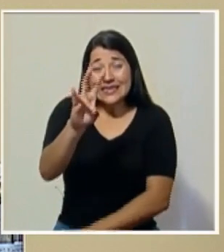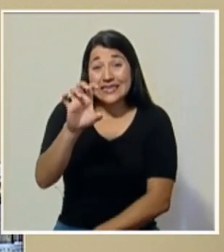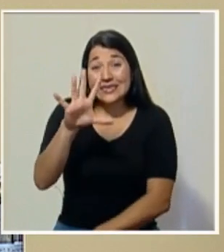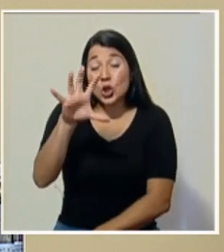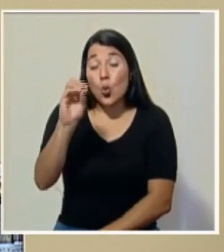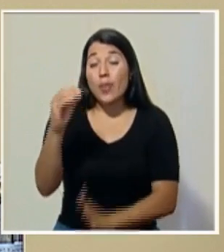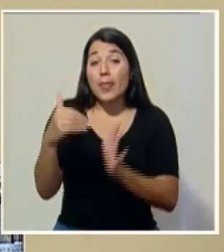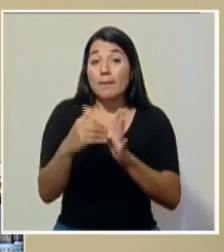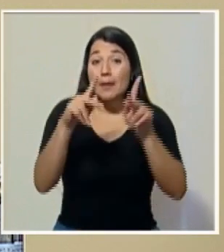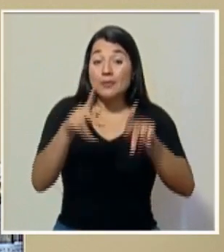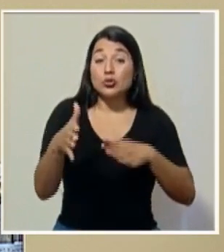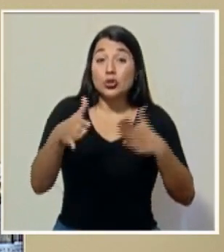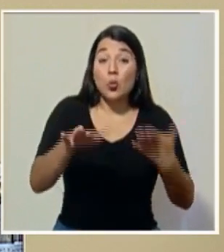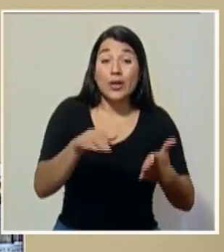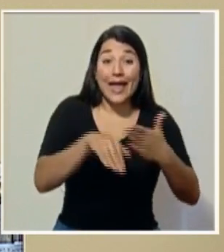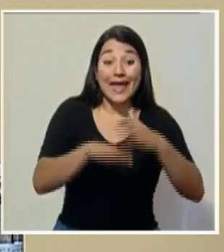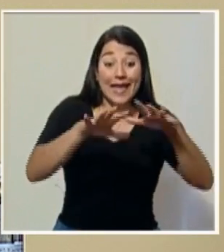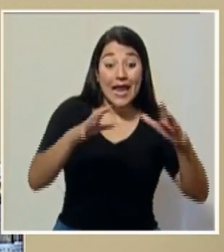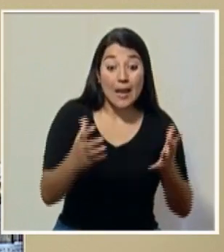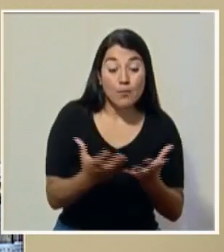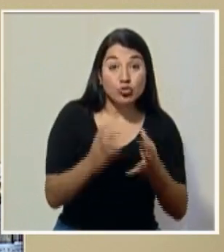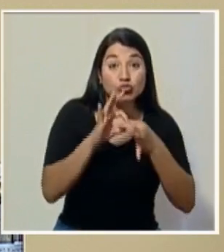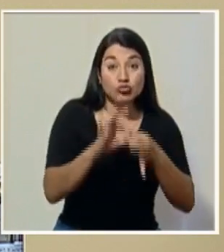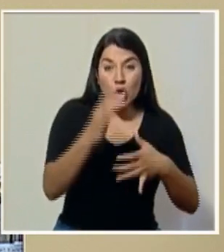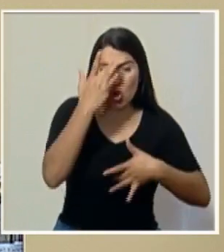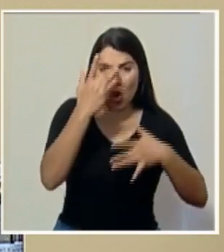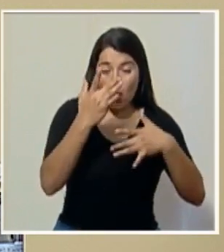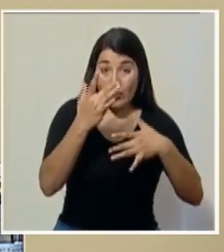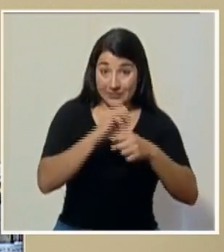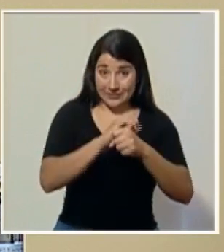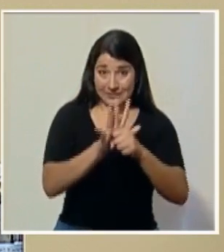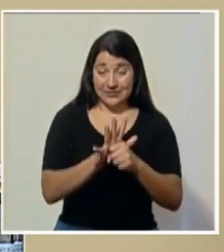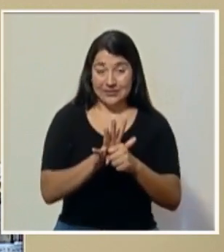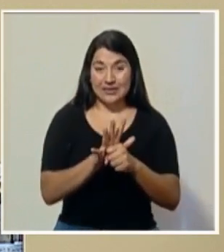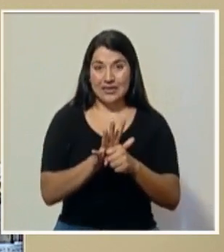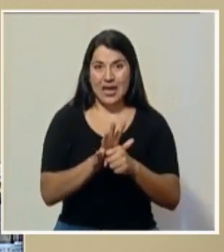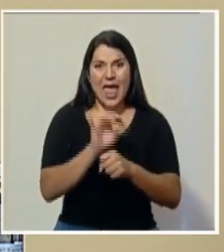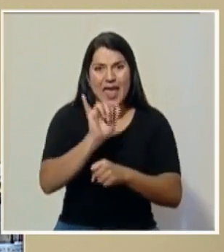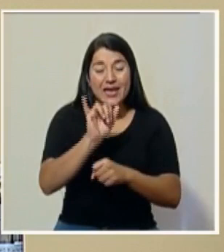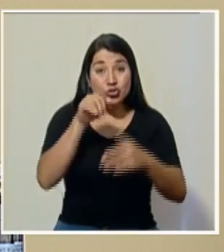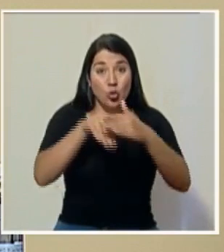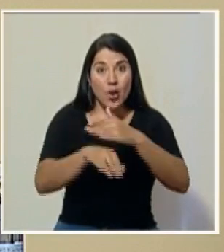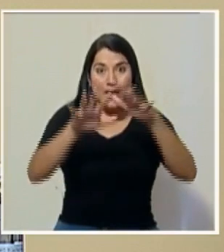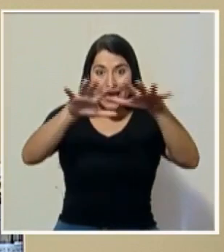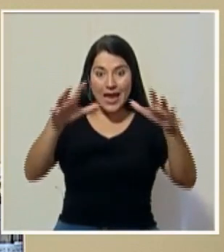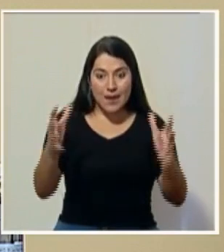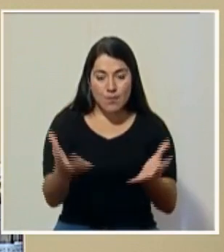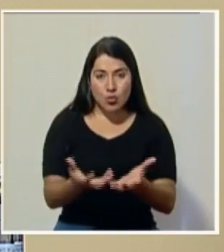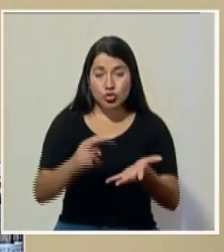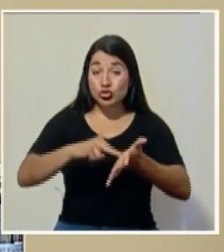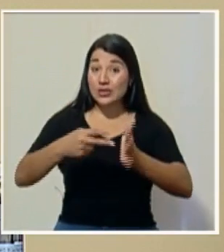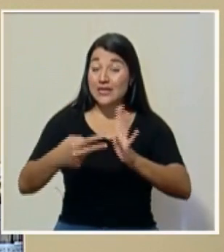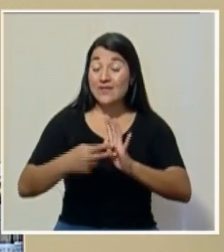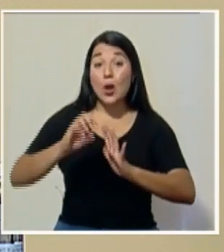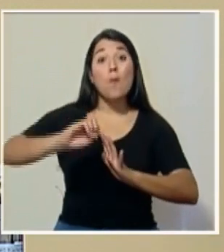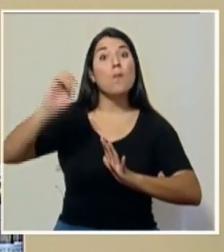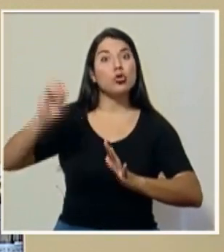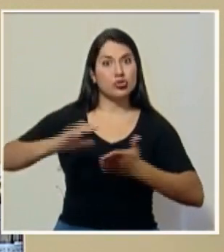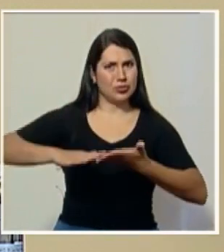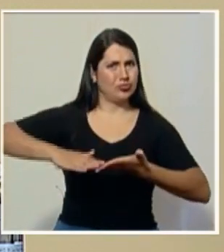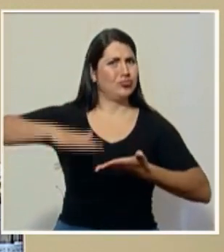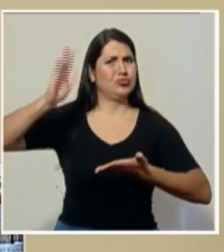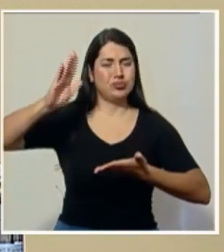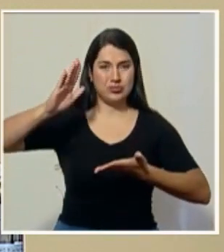todo el mundo por COVID-19. Imagínense que eso ya a nivel mundial es un porcentaje altísimo de todas las muertes que se dan al